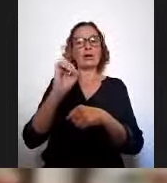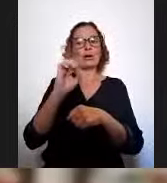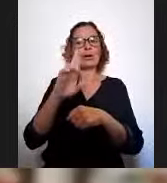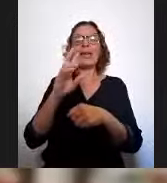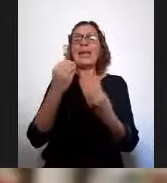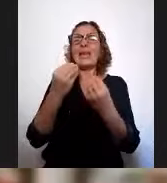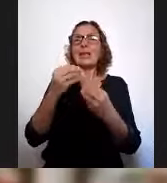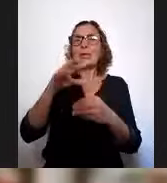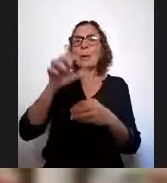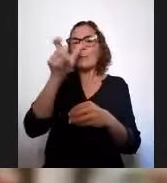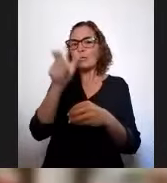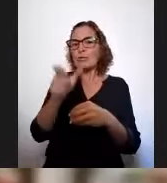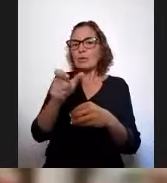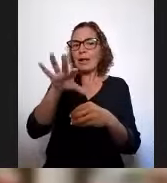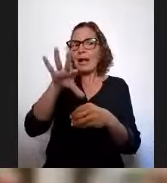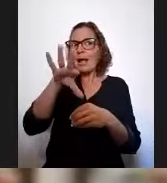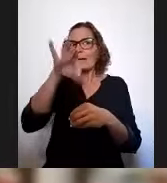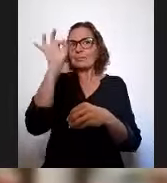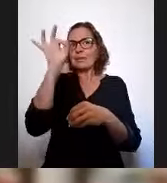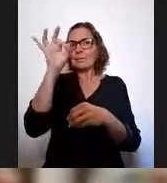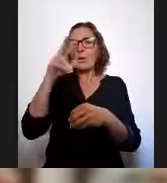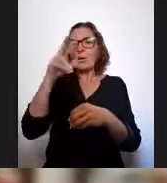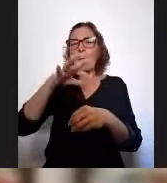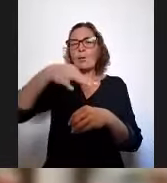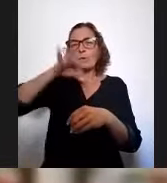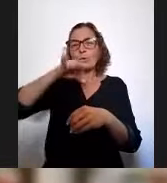una organización, un equipo,